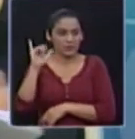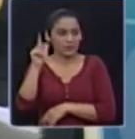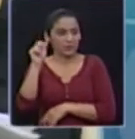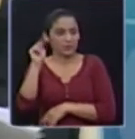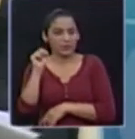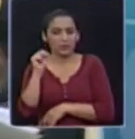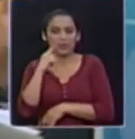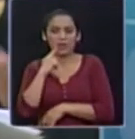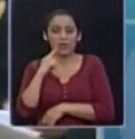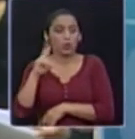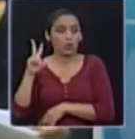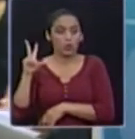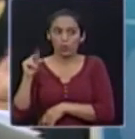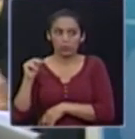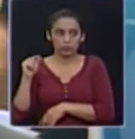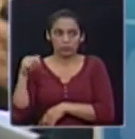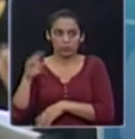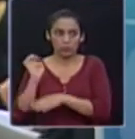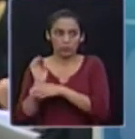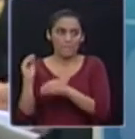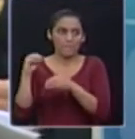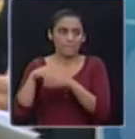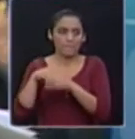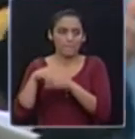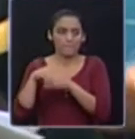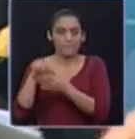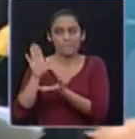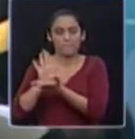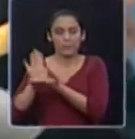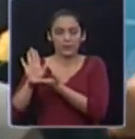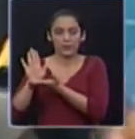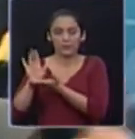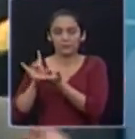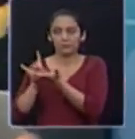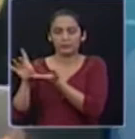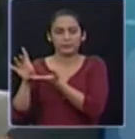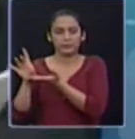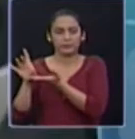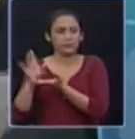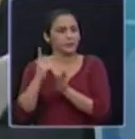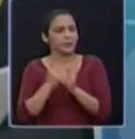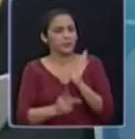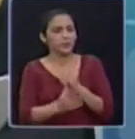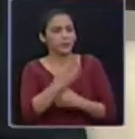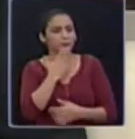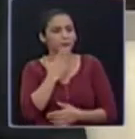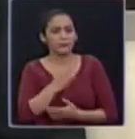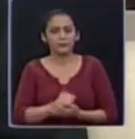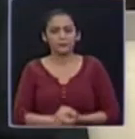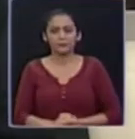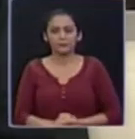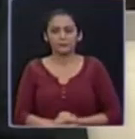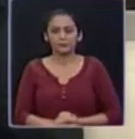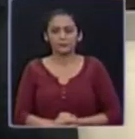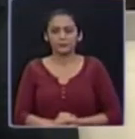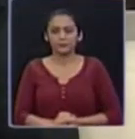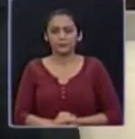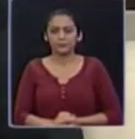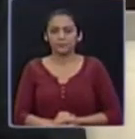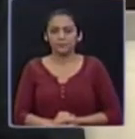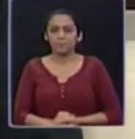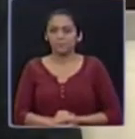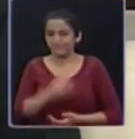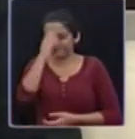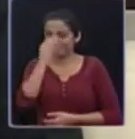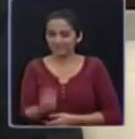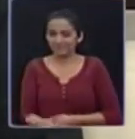fue impedida, dice, fue inadmitida o fue deportada. ¿Qué fue lo que pasó? Oiga, buenos días, don Fernando, un placer estar con usted